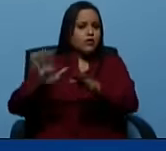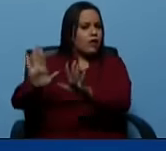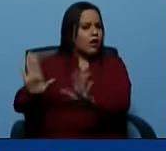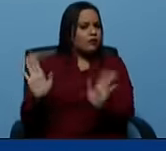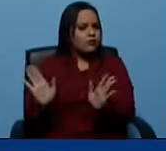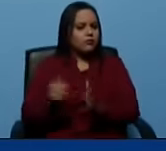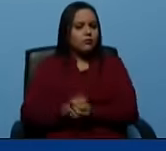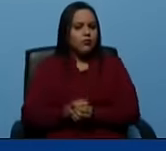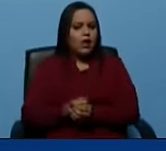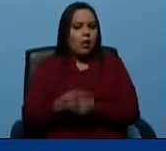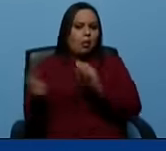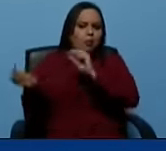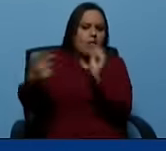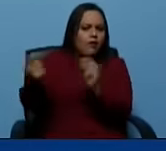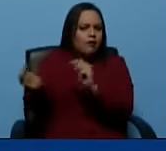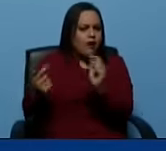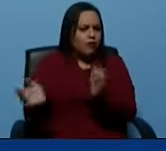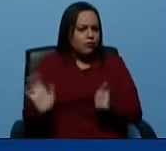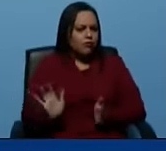debatiendo